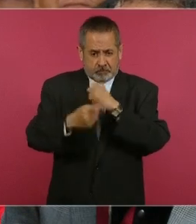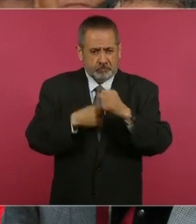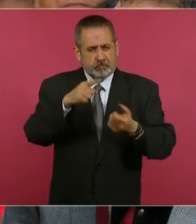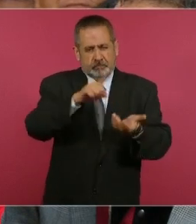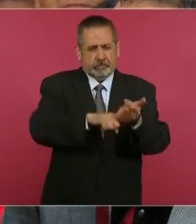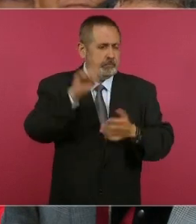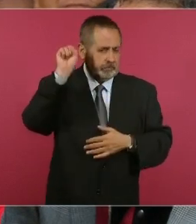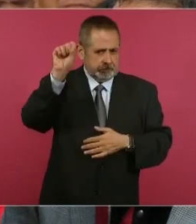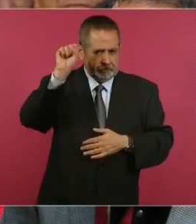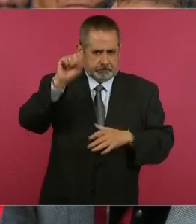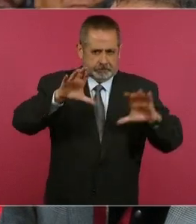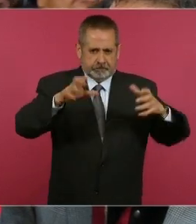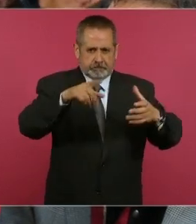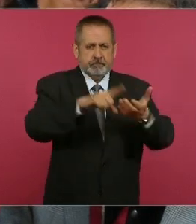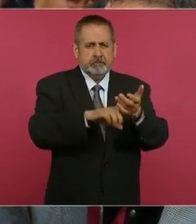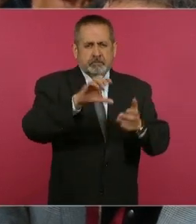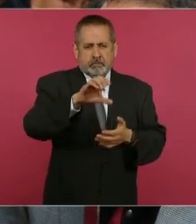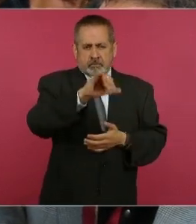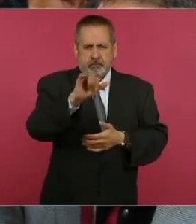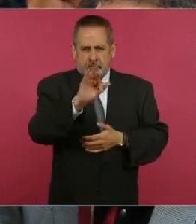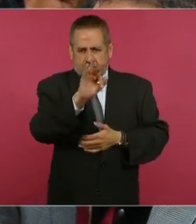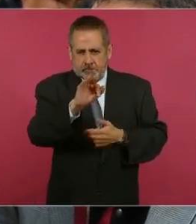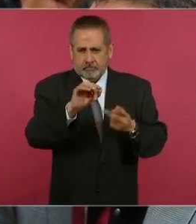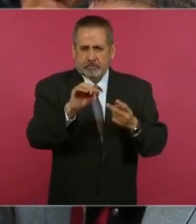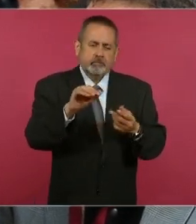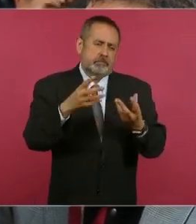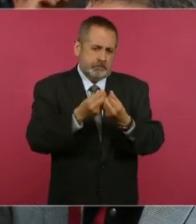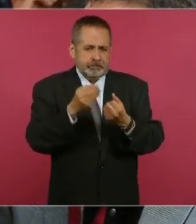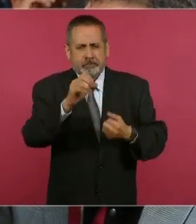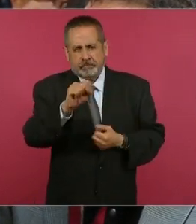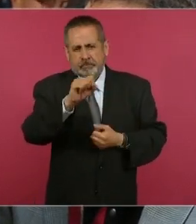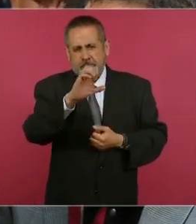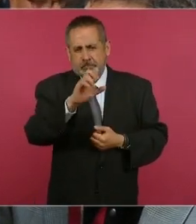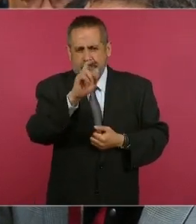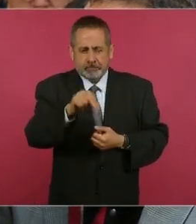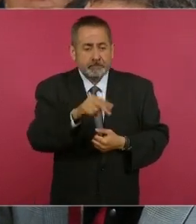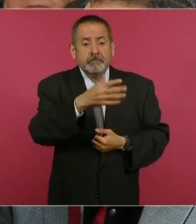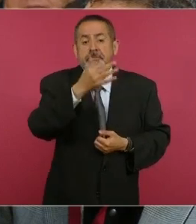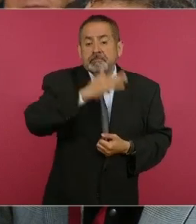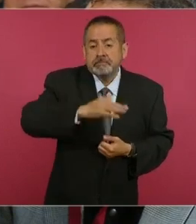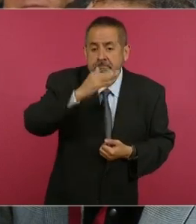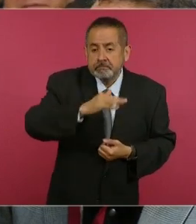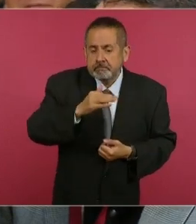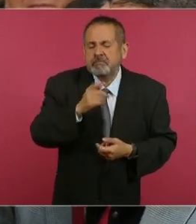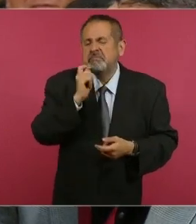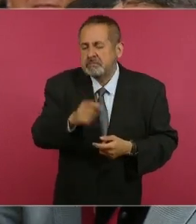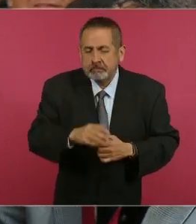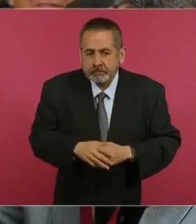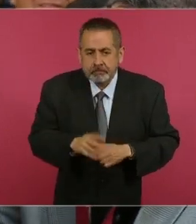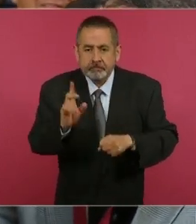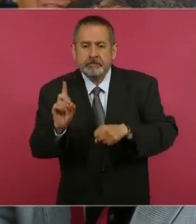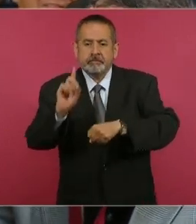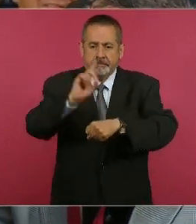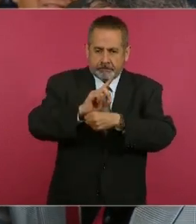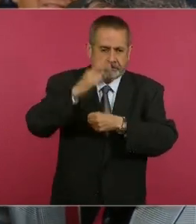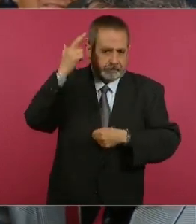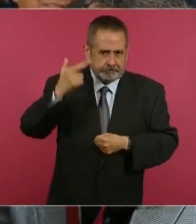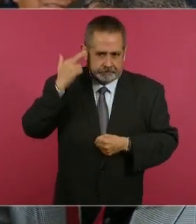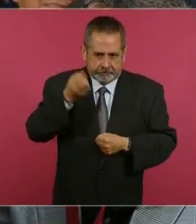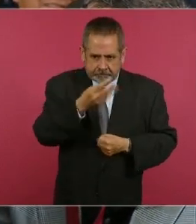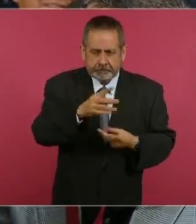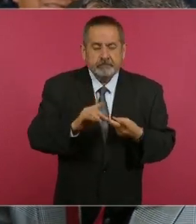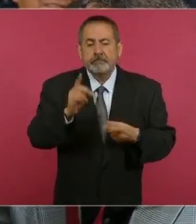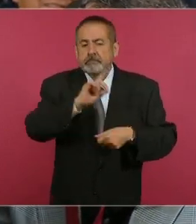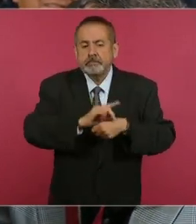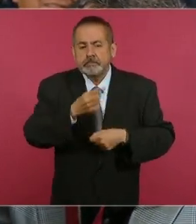la Judicatura Federal y de la Suprema Corte de Justicia de la Nación les festejan, escuche usted los días, el Día de Reyes, Día del